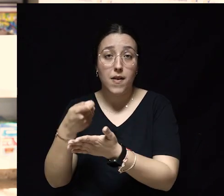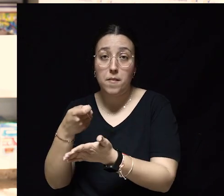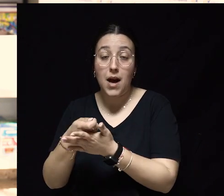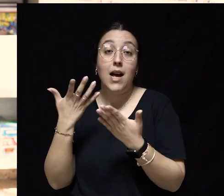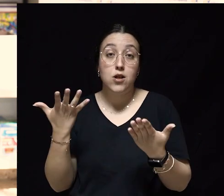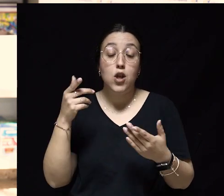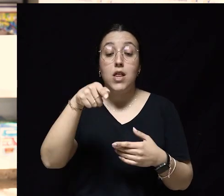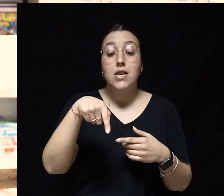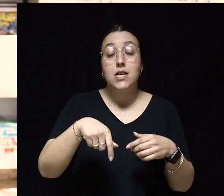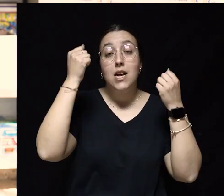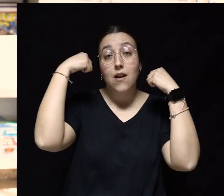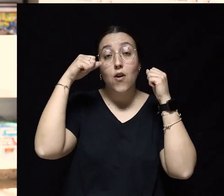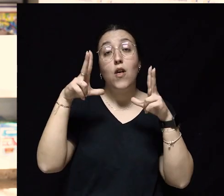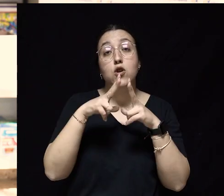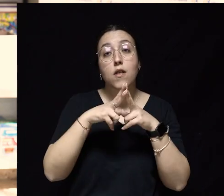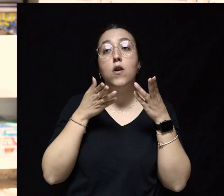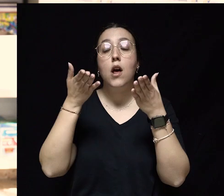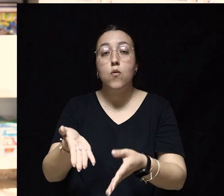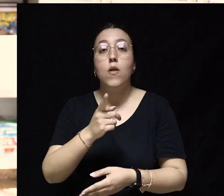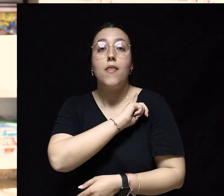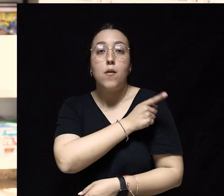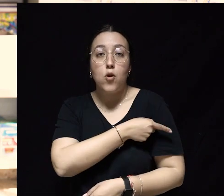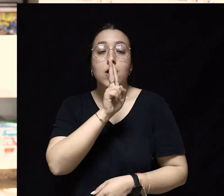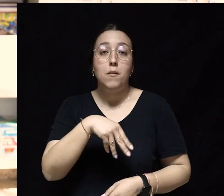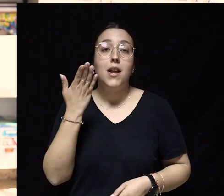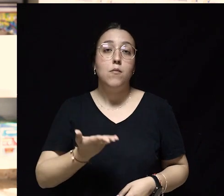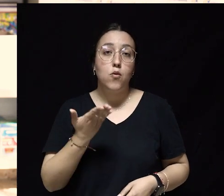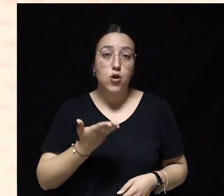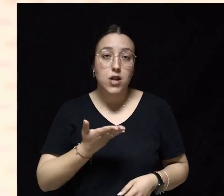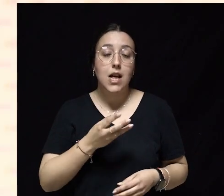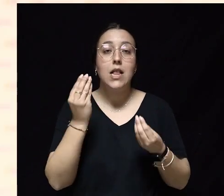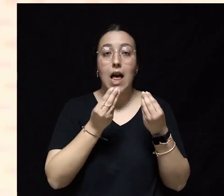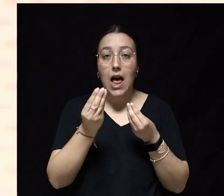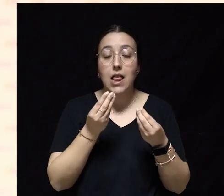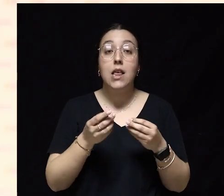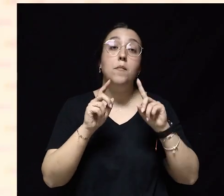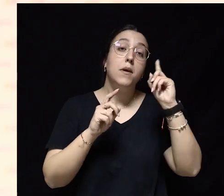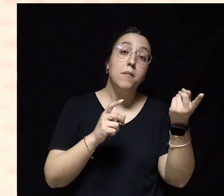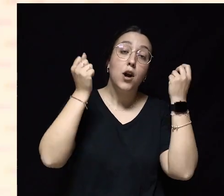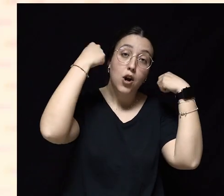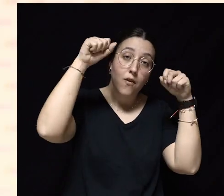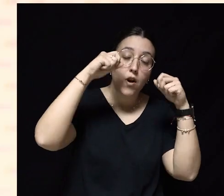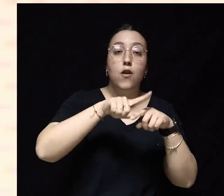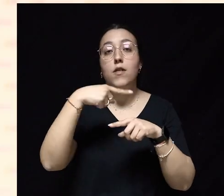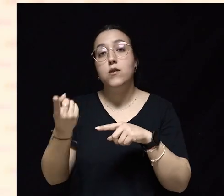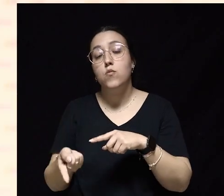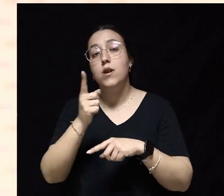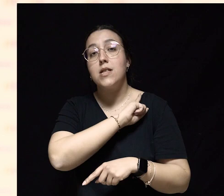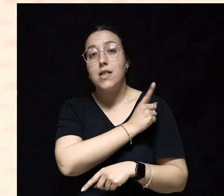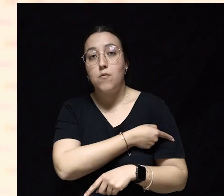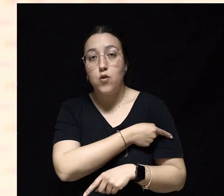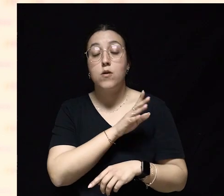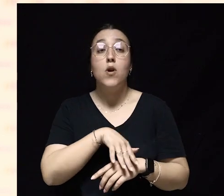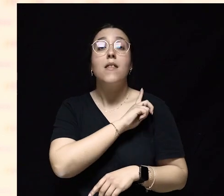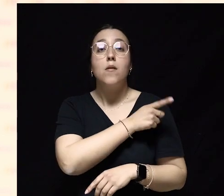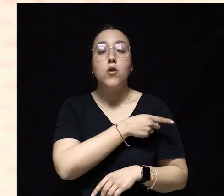escuelas deportivas fuera de lo que es el colegio o fuera de lo que es Cumpania. Entonces es el único deporte que hacen durante la semana. Y ahí, en cuanto a psicomotricidad de